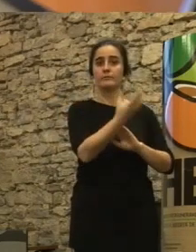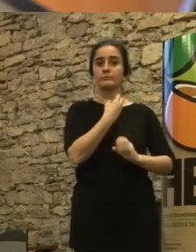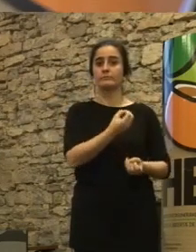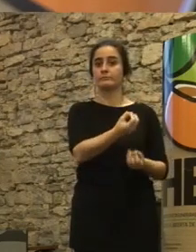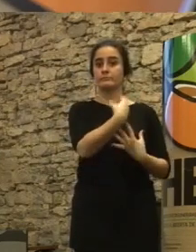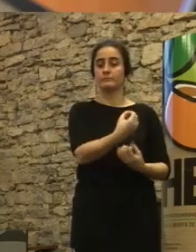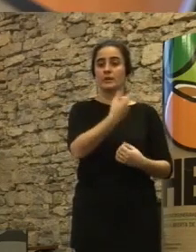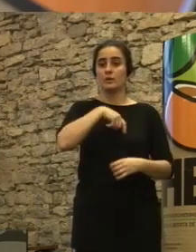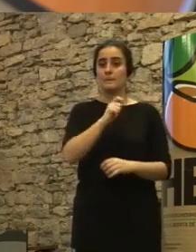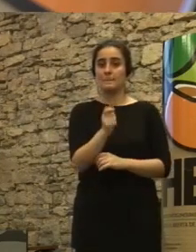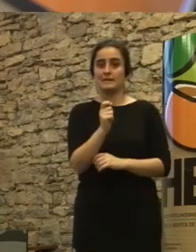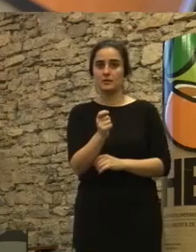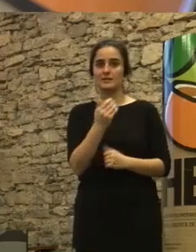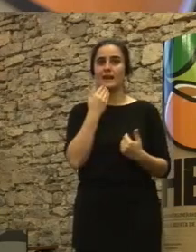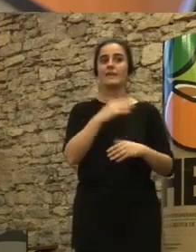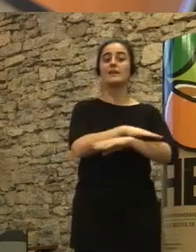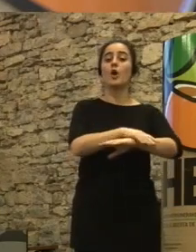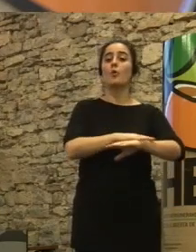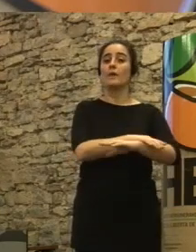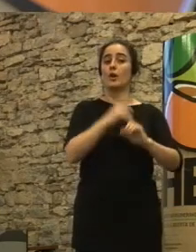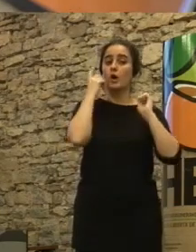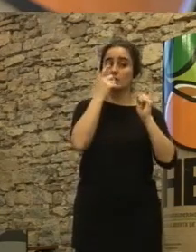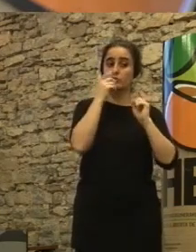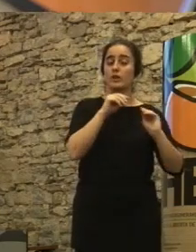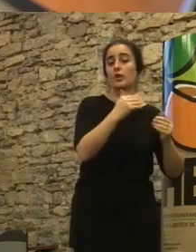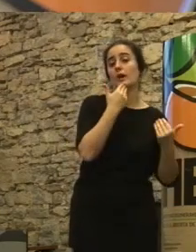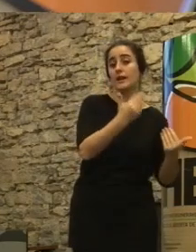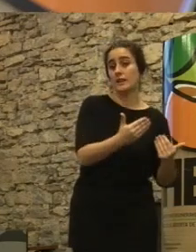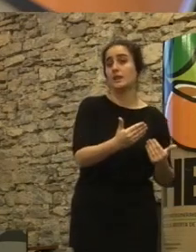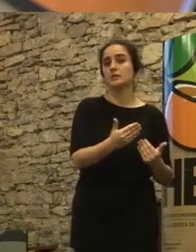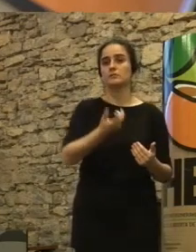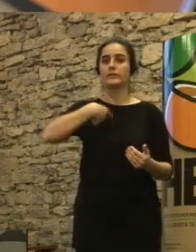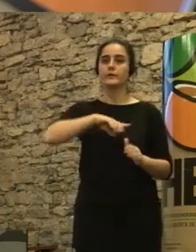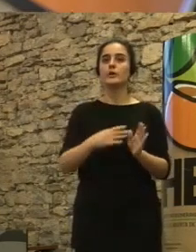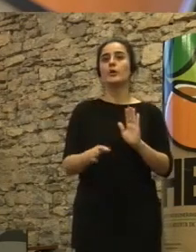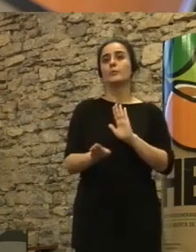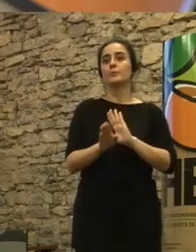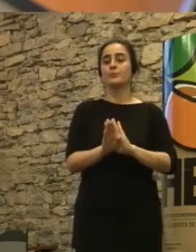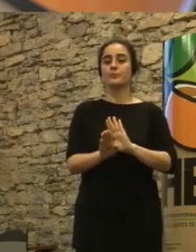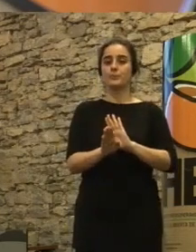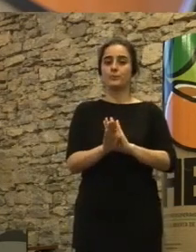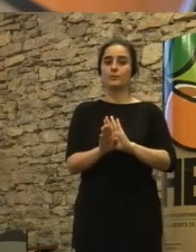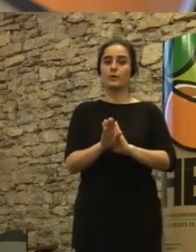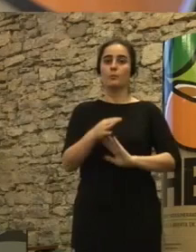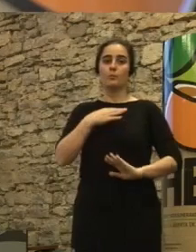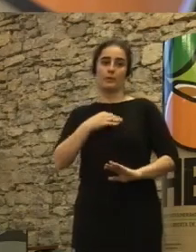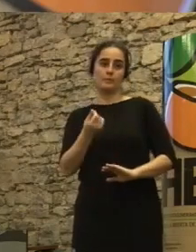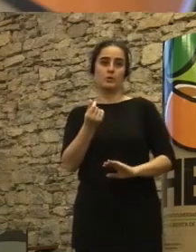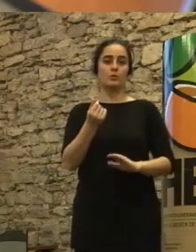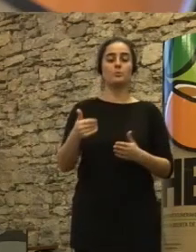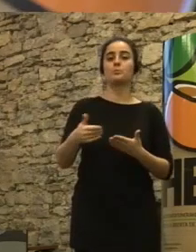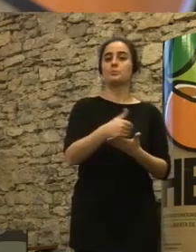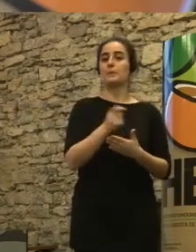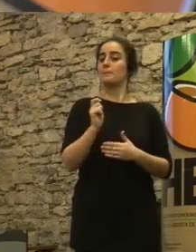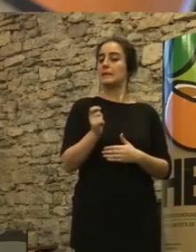y gracias al esfuerzo que hacía el Gobierno, pues manteníamos un poder adquisitivo de las pensiones